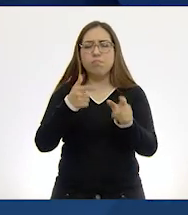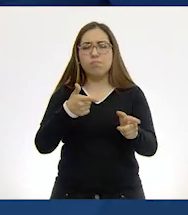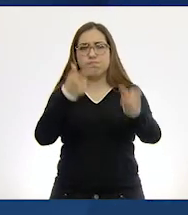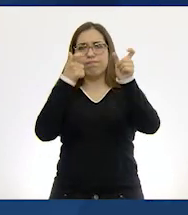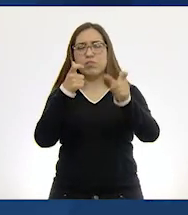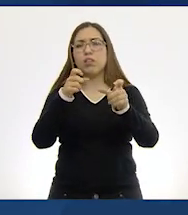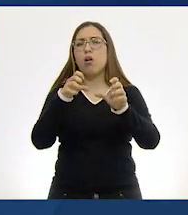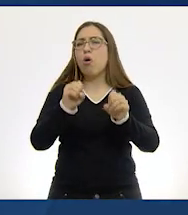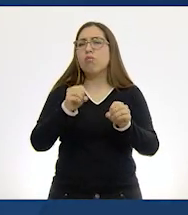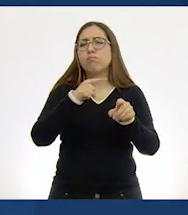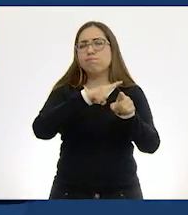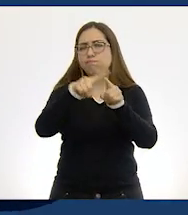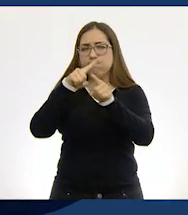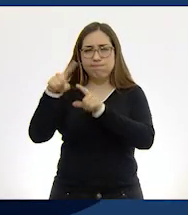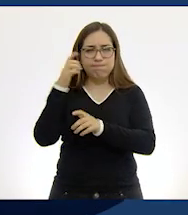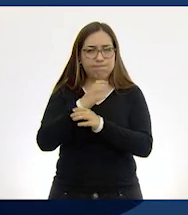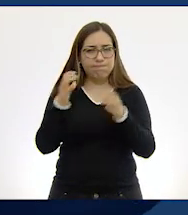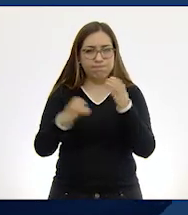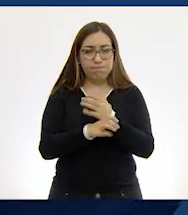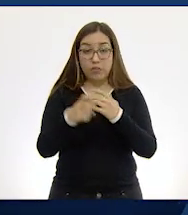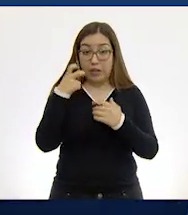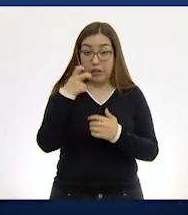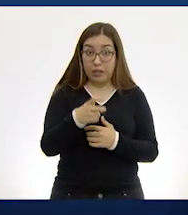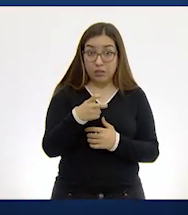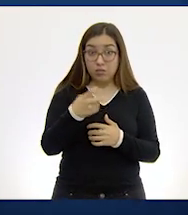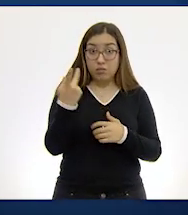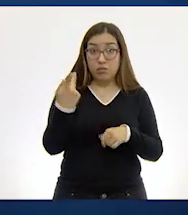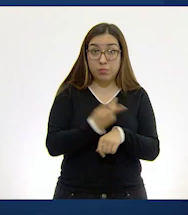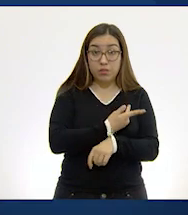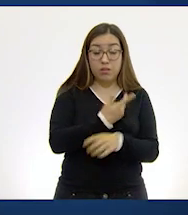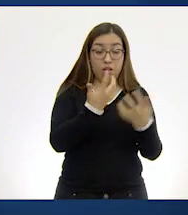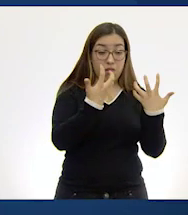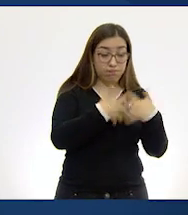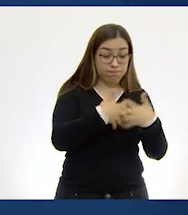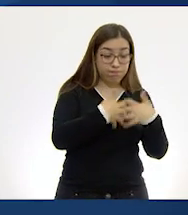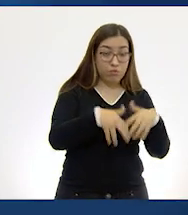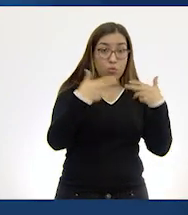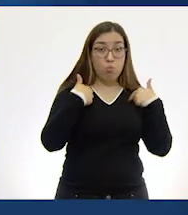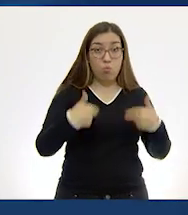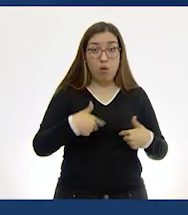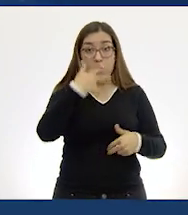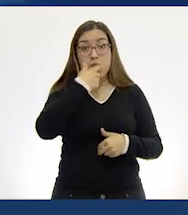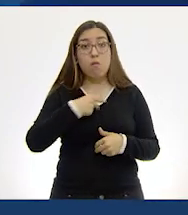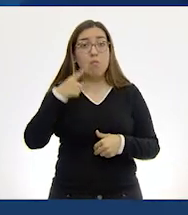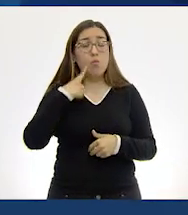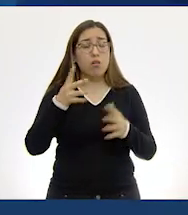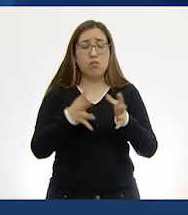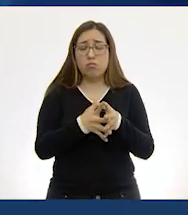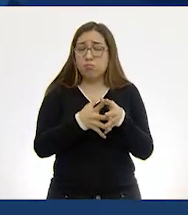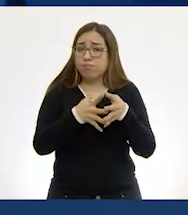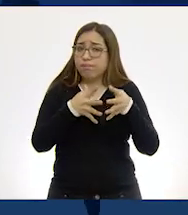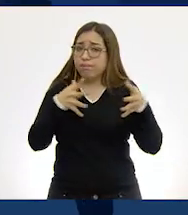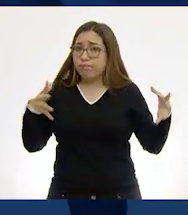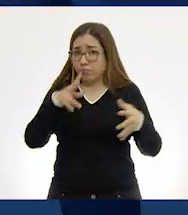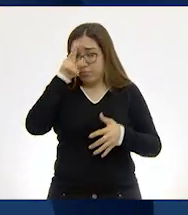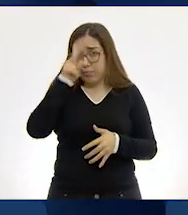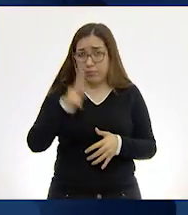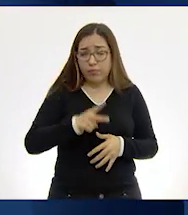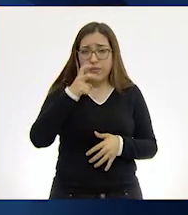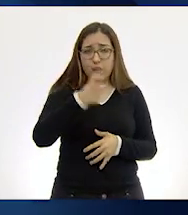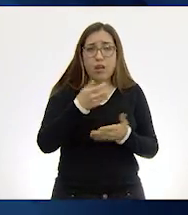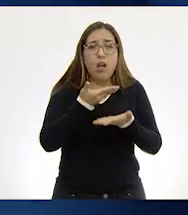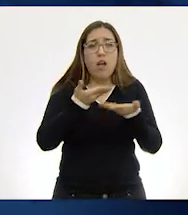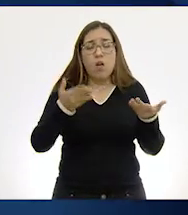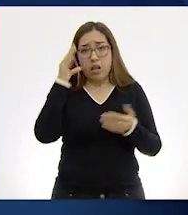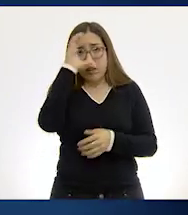meteoritos. Sin embargo, el impacto generado por la actividad del hombre es tan grande que la comunidad científica ha propuesto que